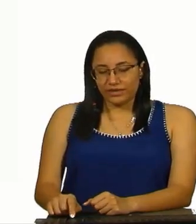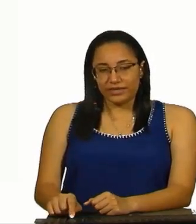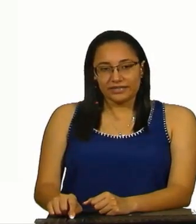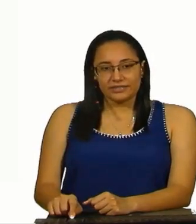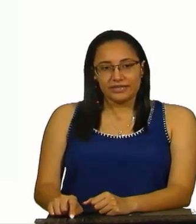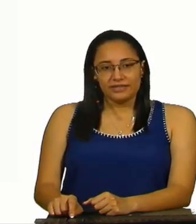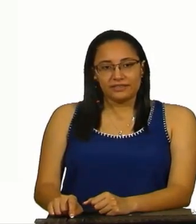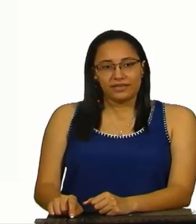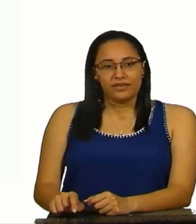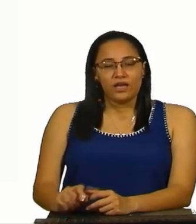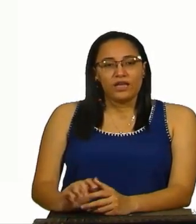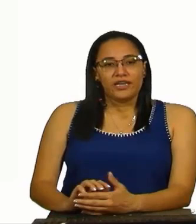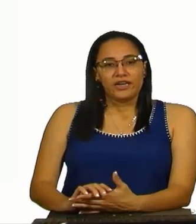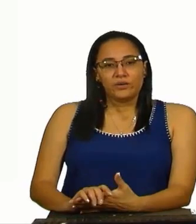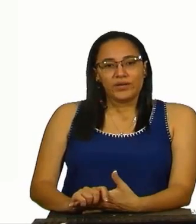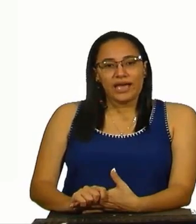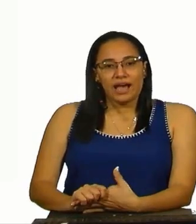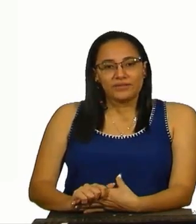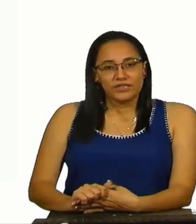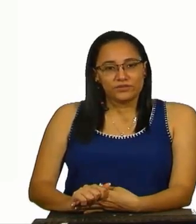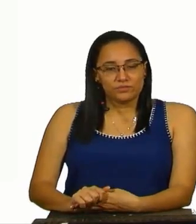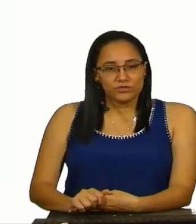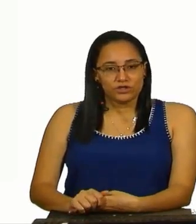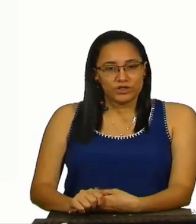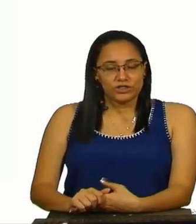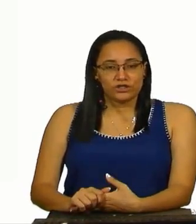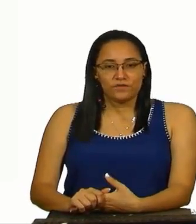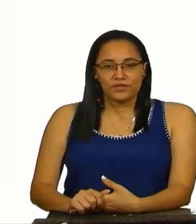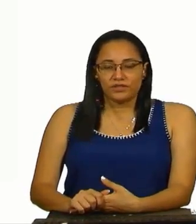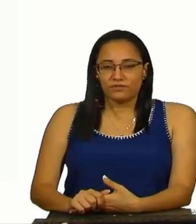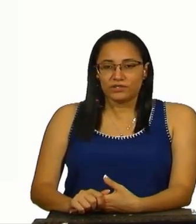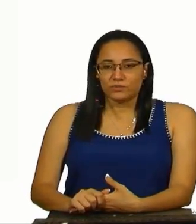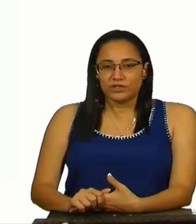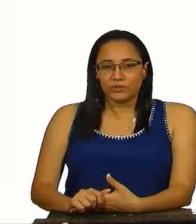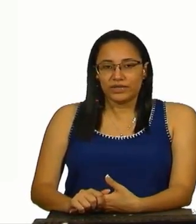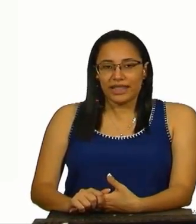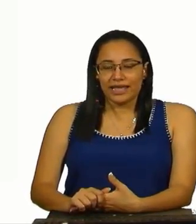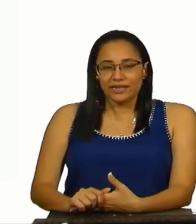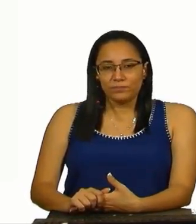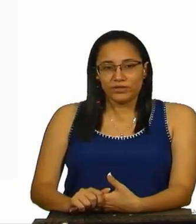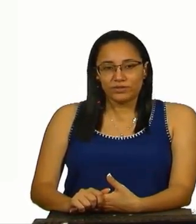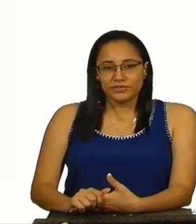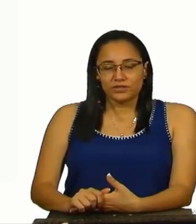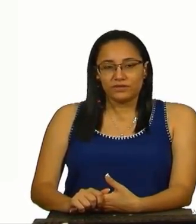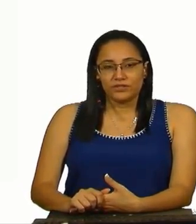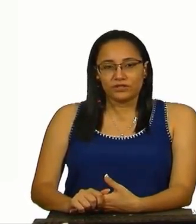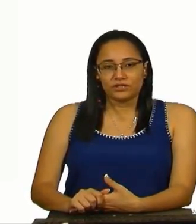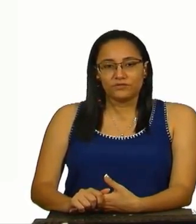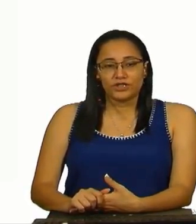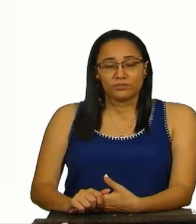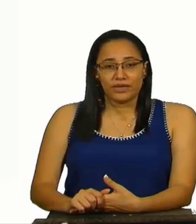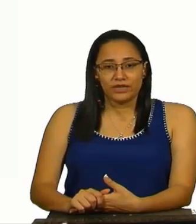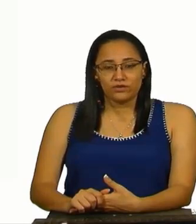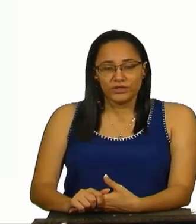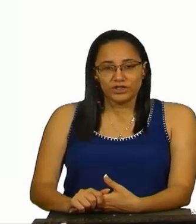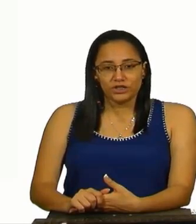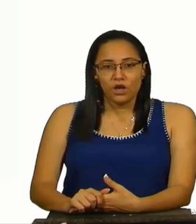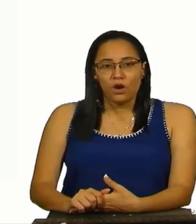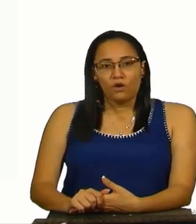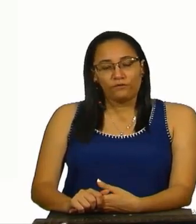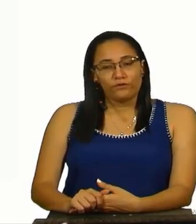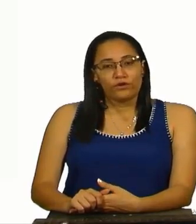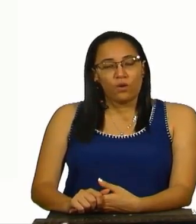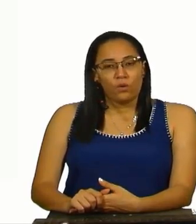Muy bien, excelente. Here we have a new demonstration of the difference between Latin verbs of those of Germanic